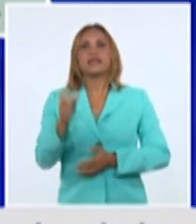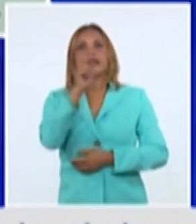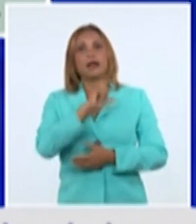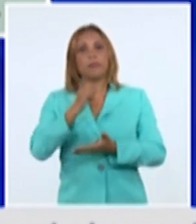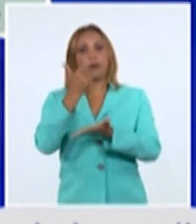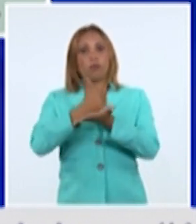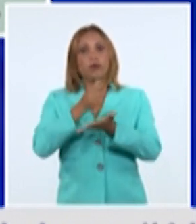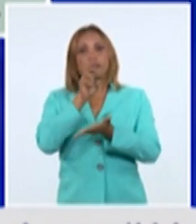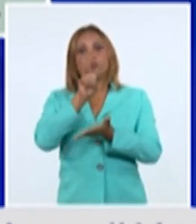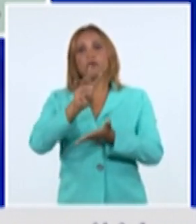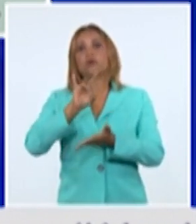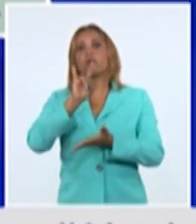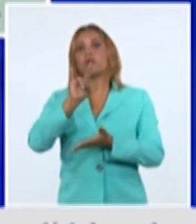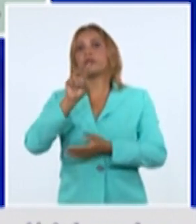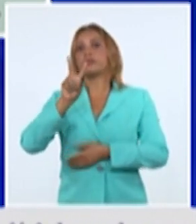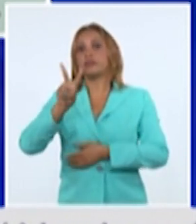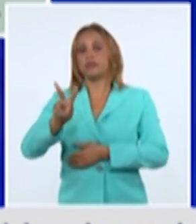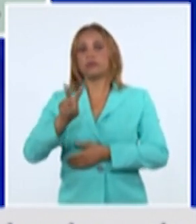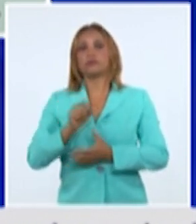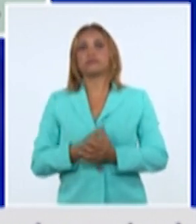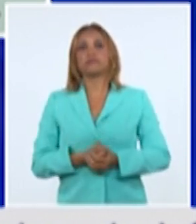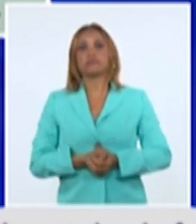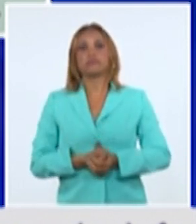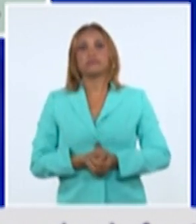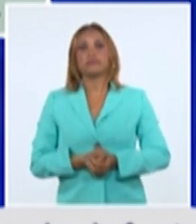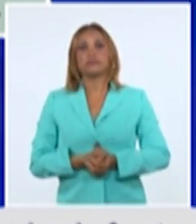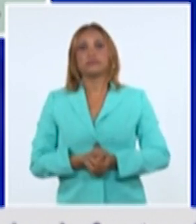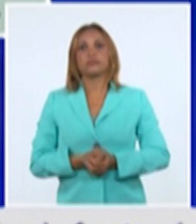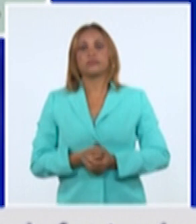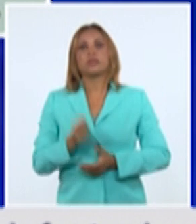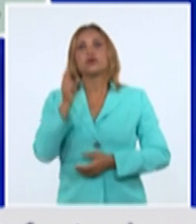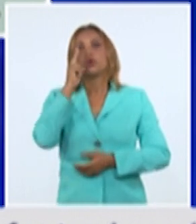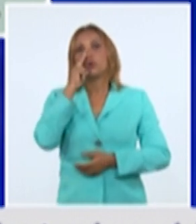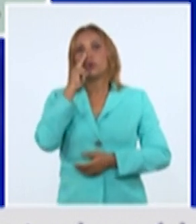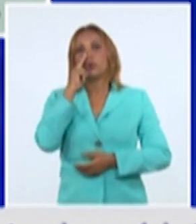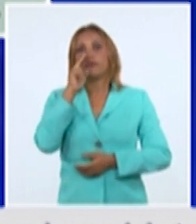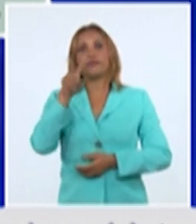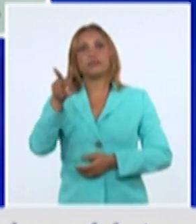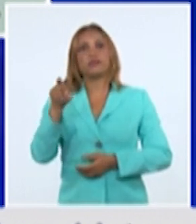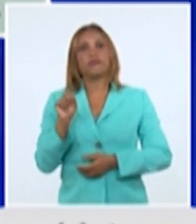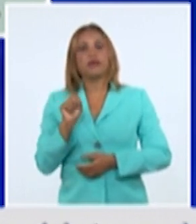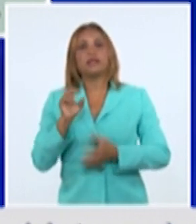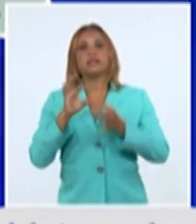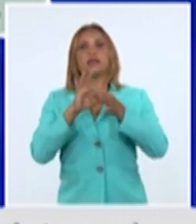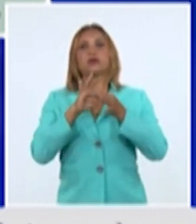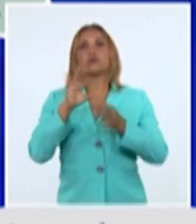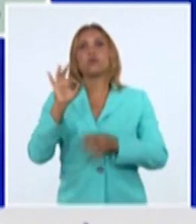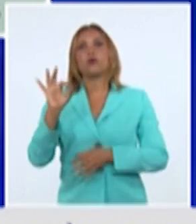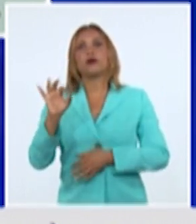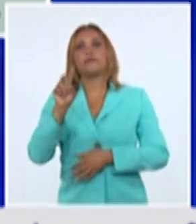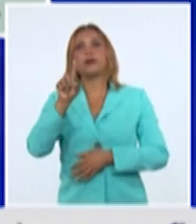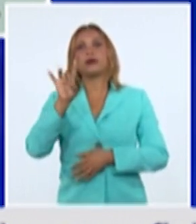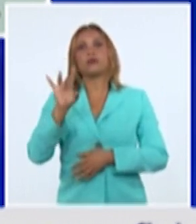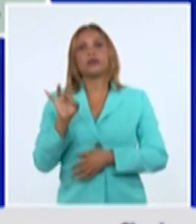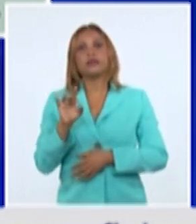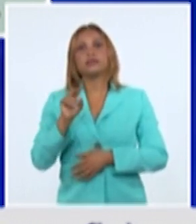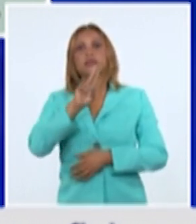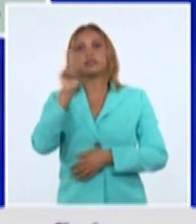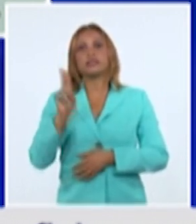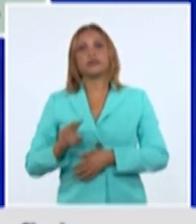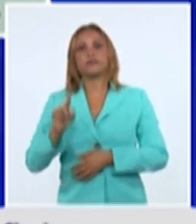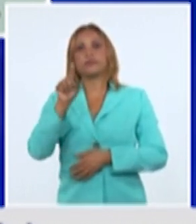ciudad con las mayores cifras de contagio, 92 confirmados en esta jornada, Nuevitas 20, Guaymaro